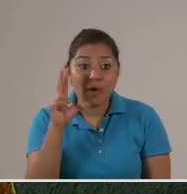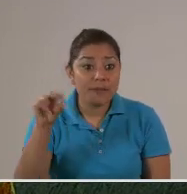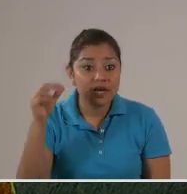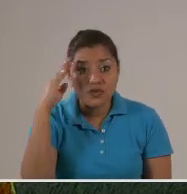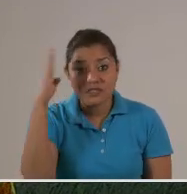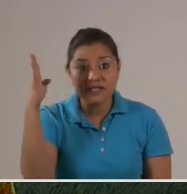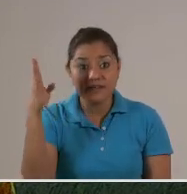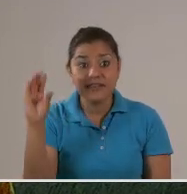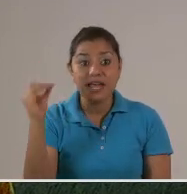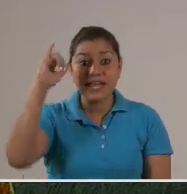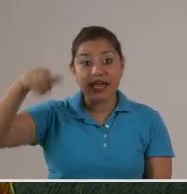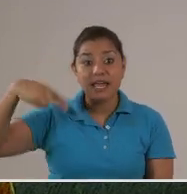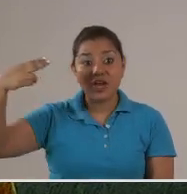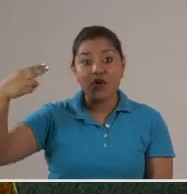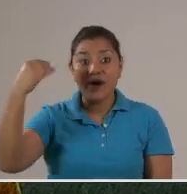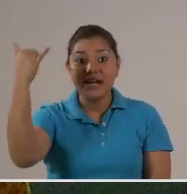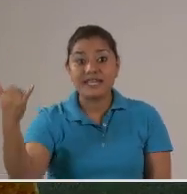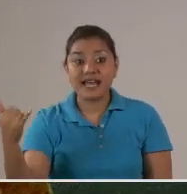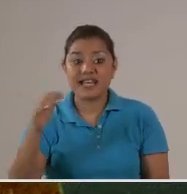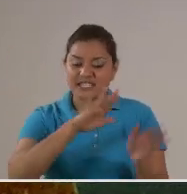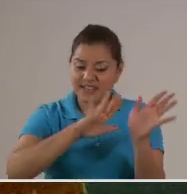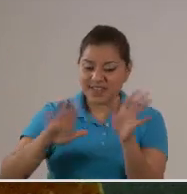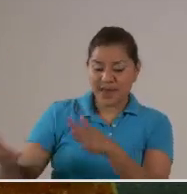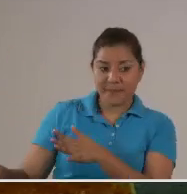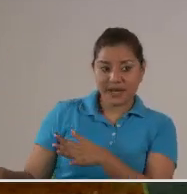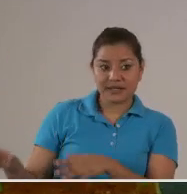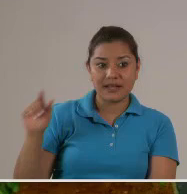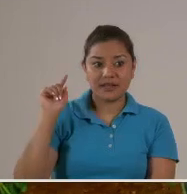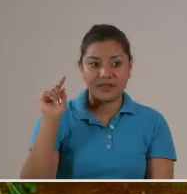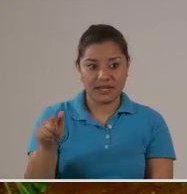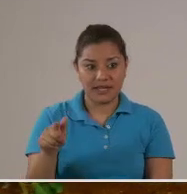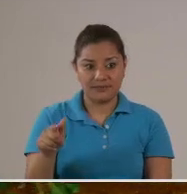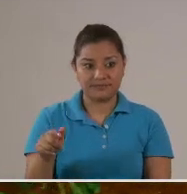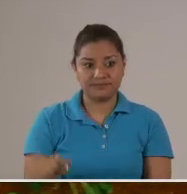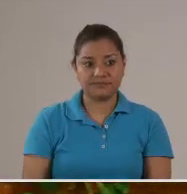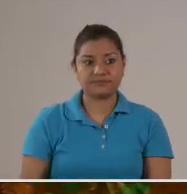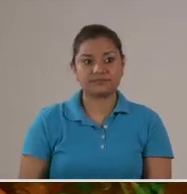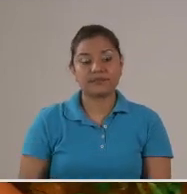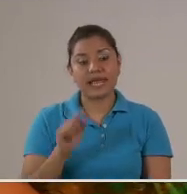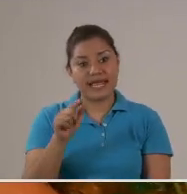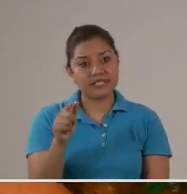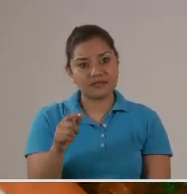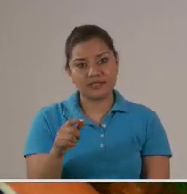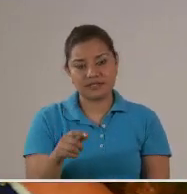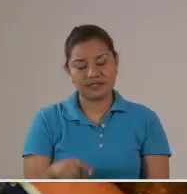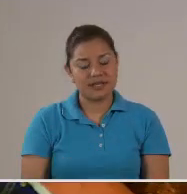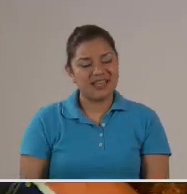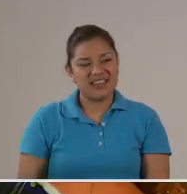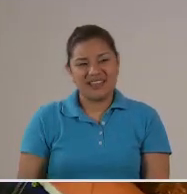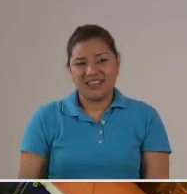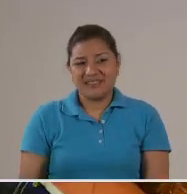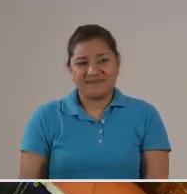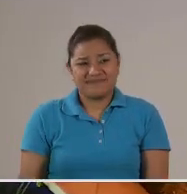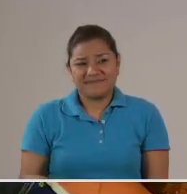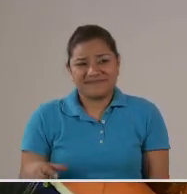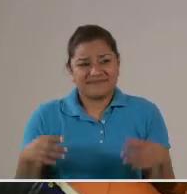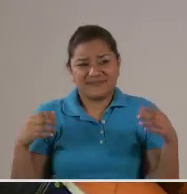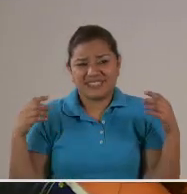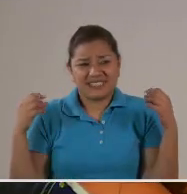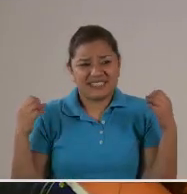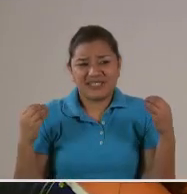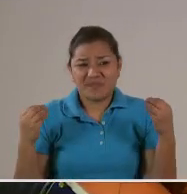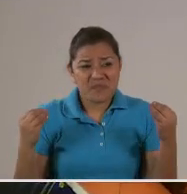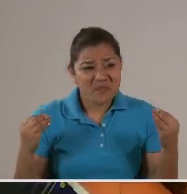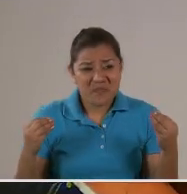ahora eso eso es bien temible porque cómo es que no sabía